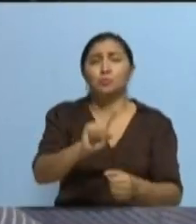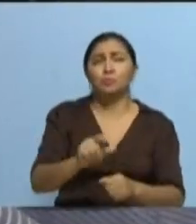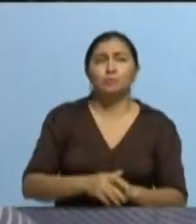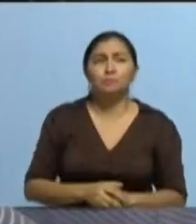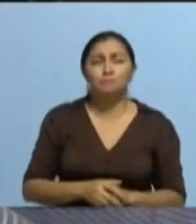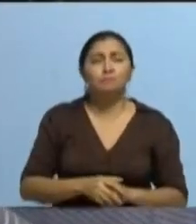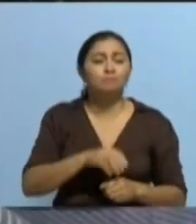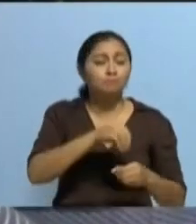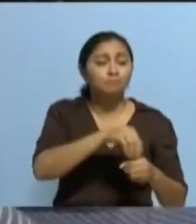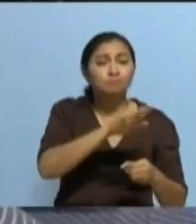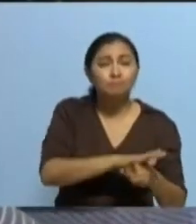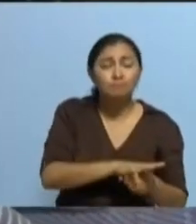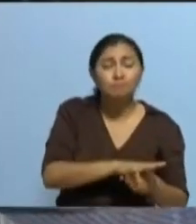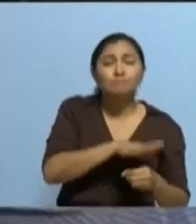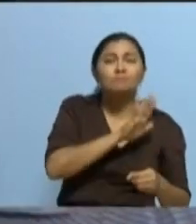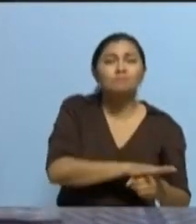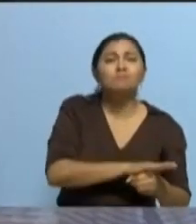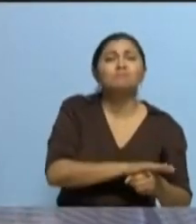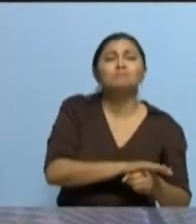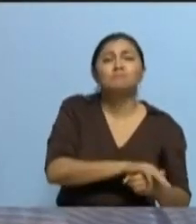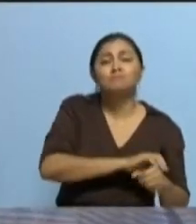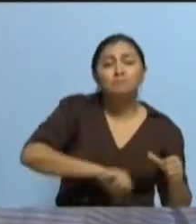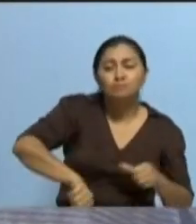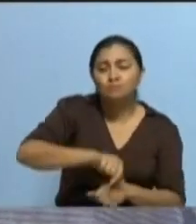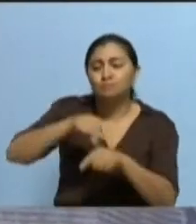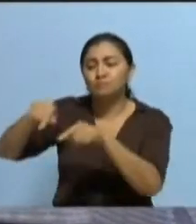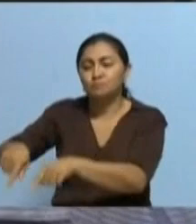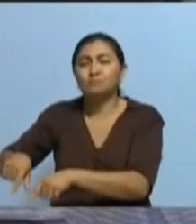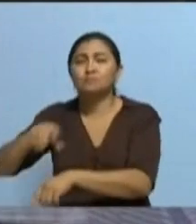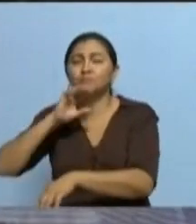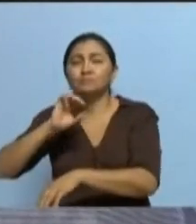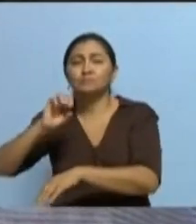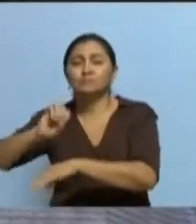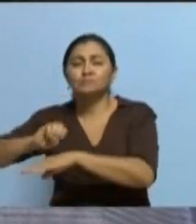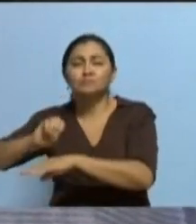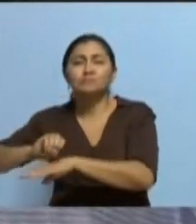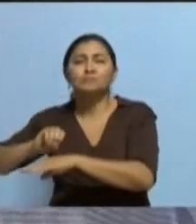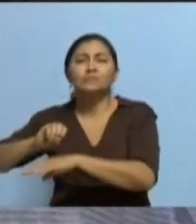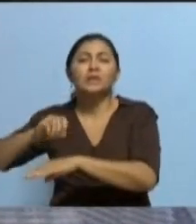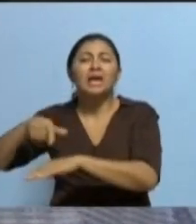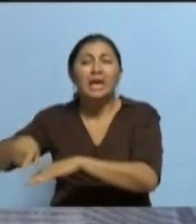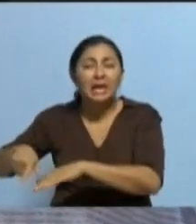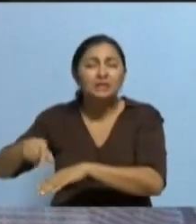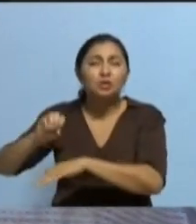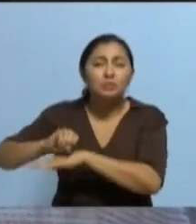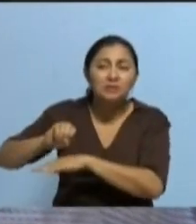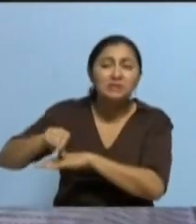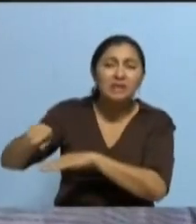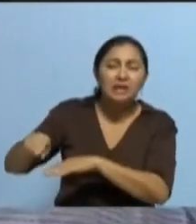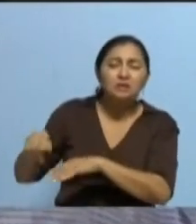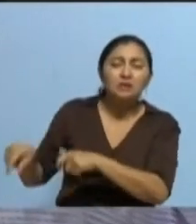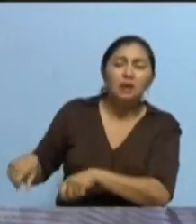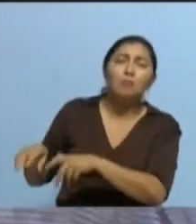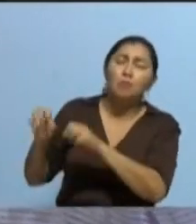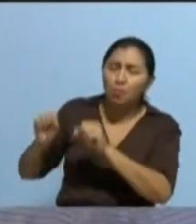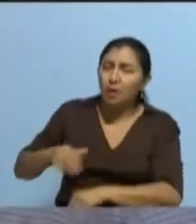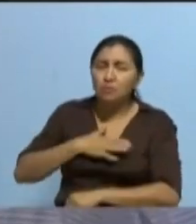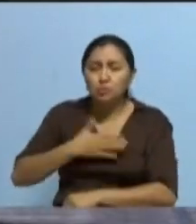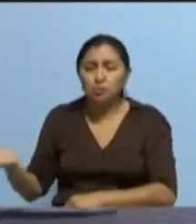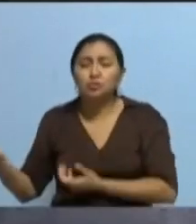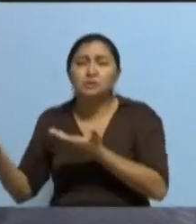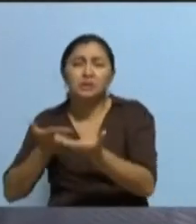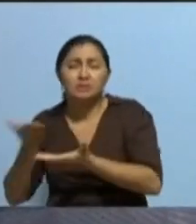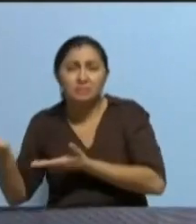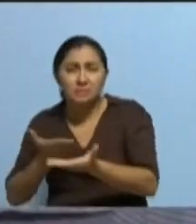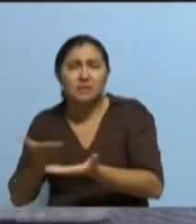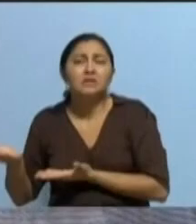a través de su prestador, preste el servicio oncológico y no tengamos excusa alguna. Pasemos de vigilar a ser